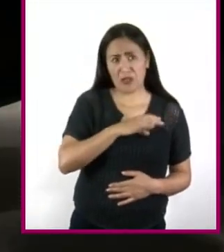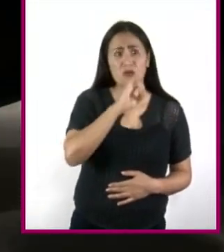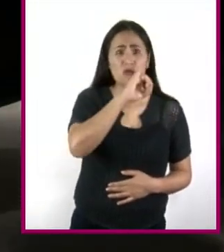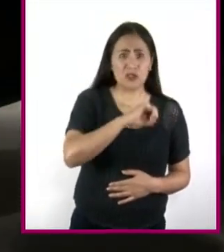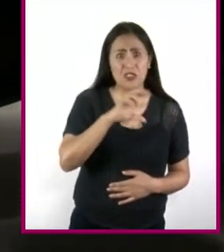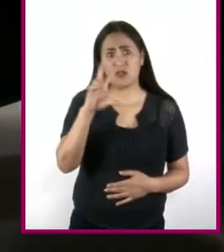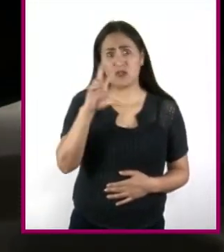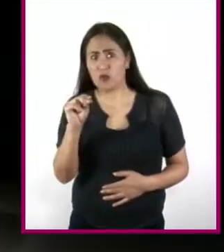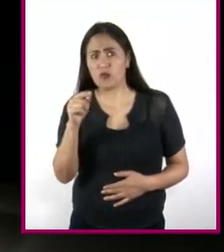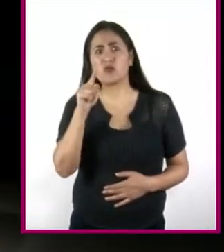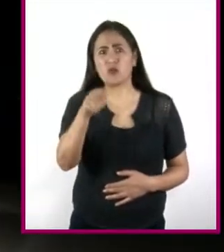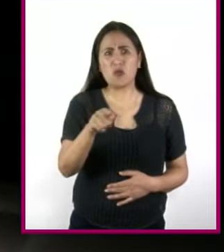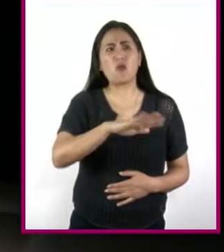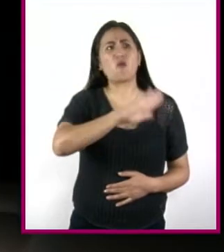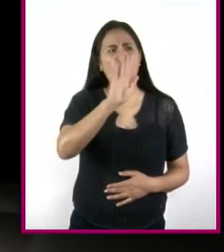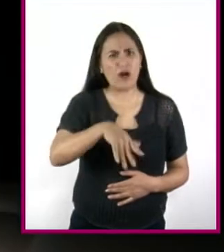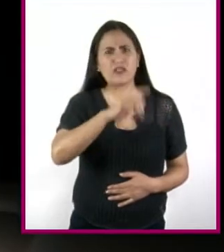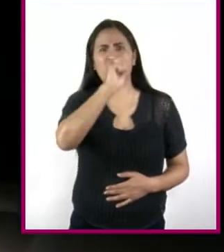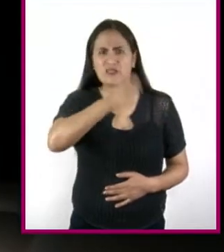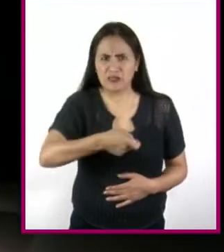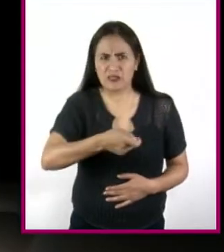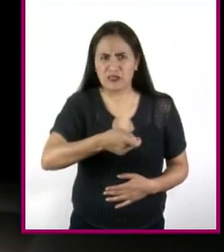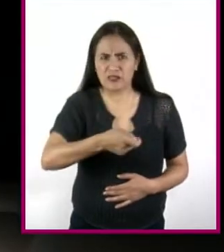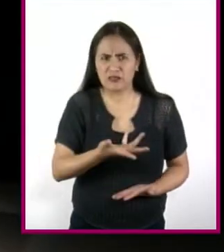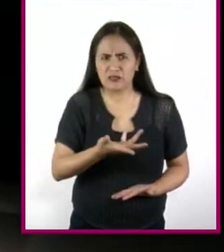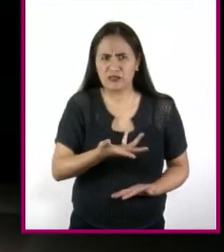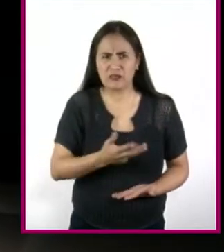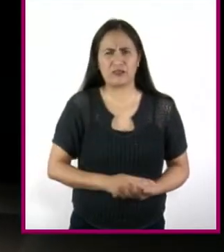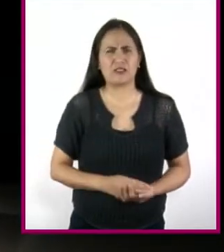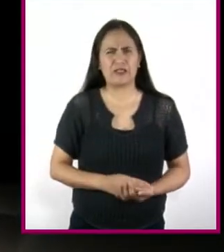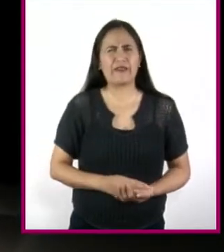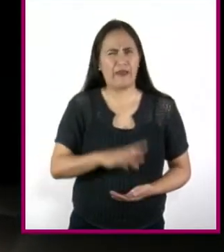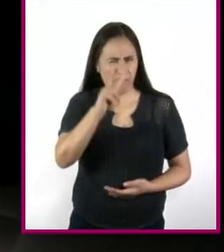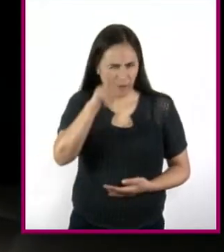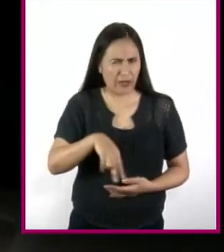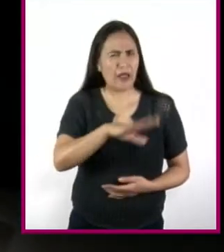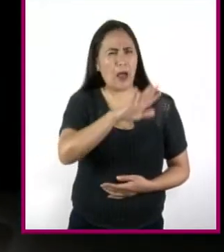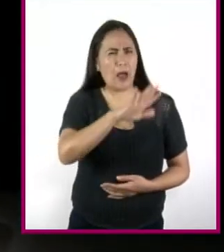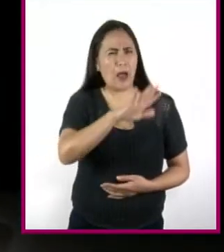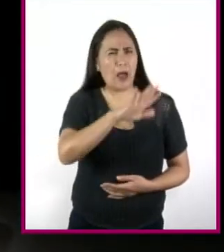es. ¿Alguna vez te has preguntado qué es la muerte?